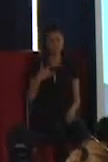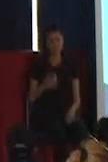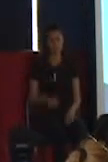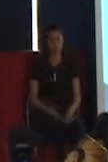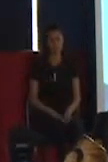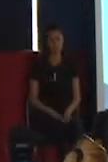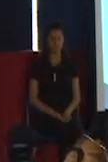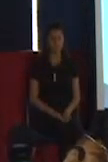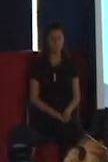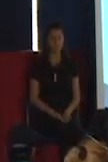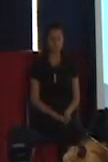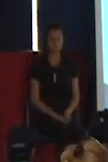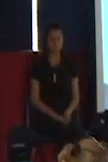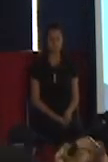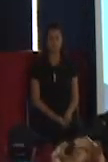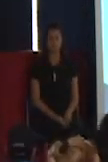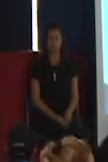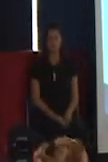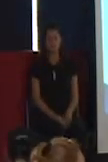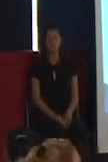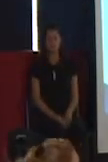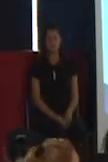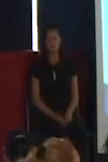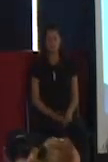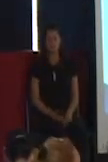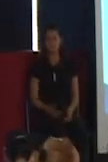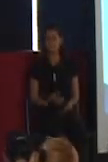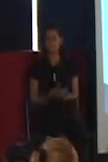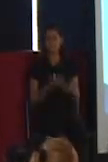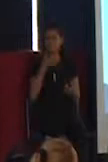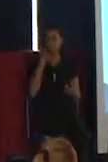¿Qué pretende con el derecho a la salud?